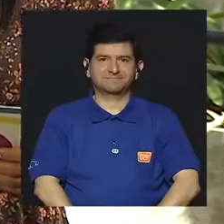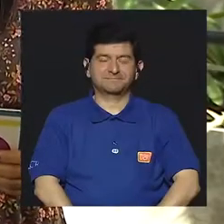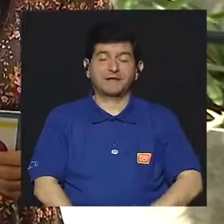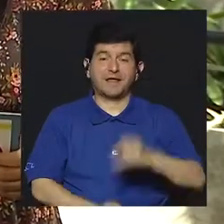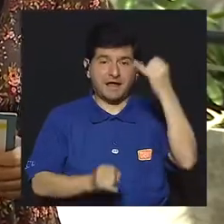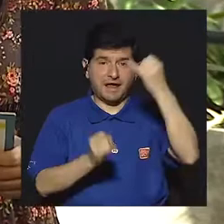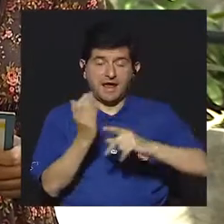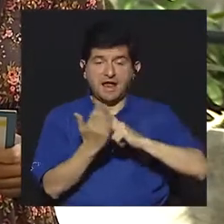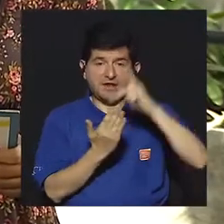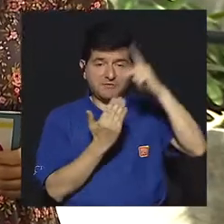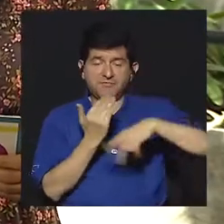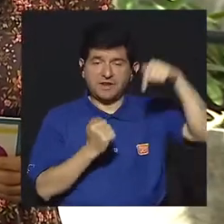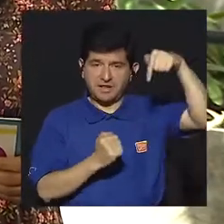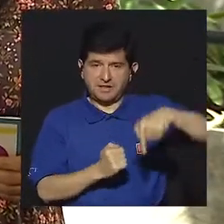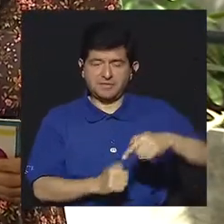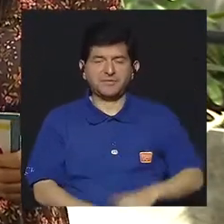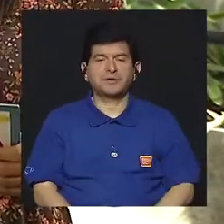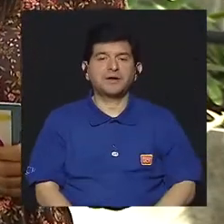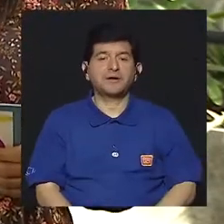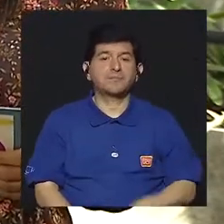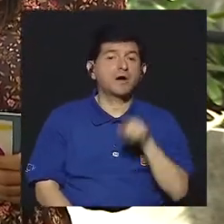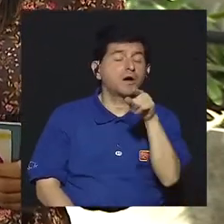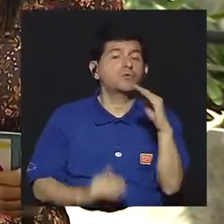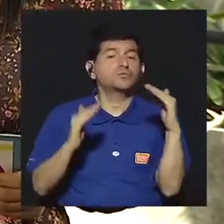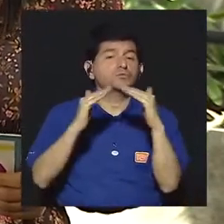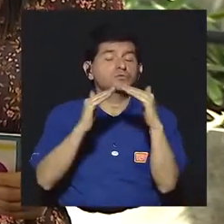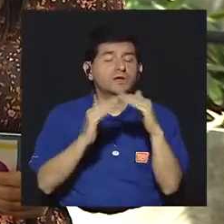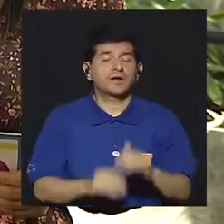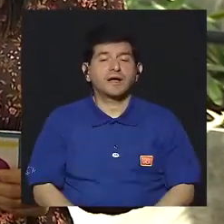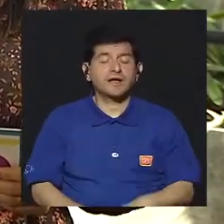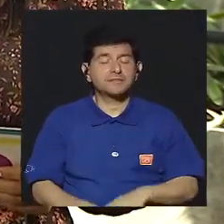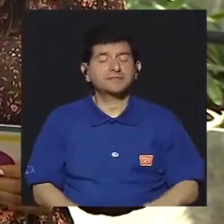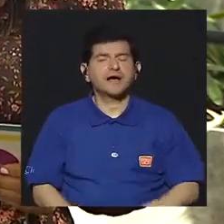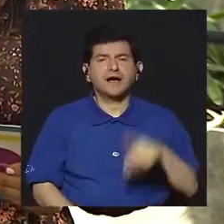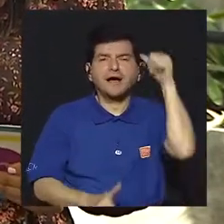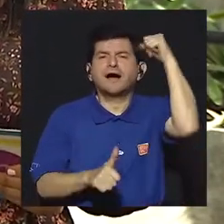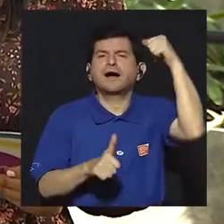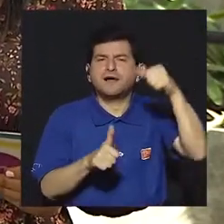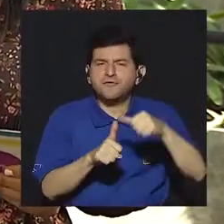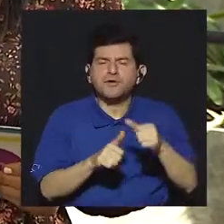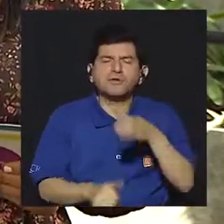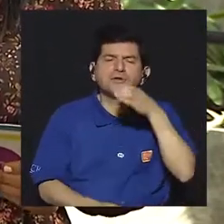Con esto hemos llegado al final de nuestro programa, esperando que en sus hogares hayan tomado nota